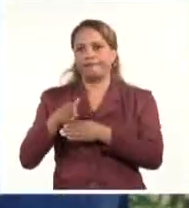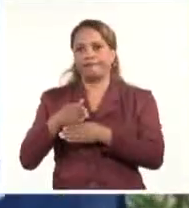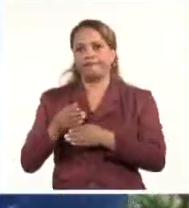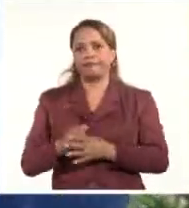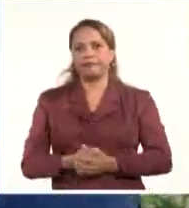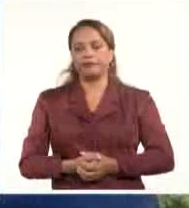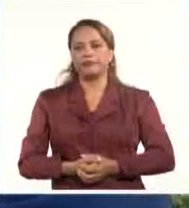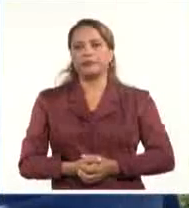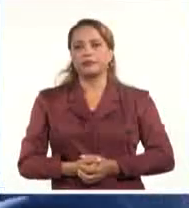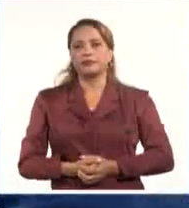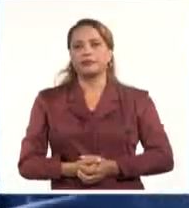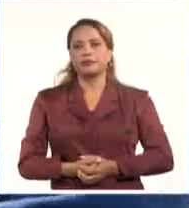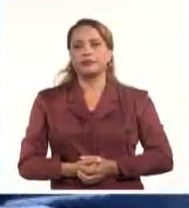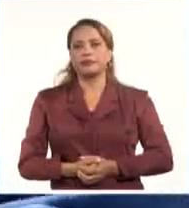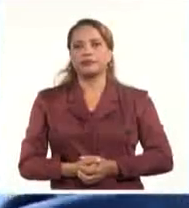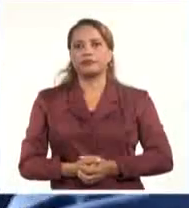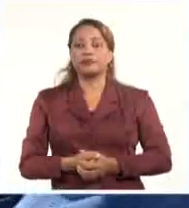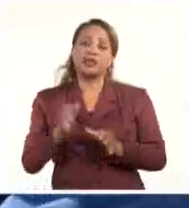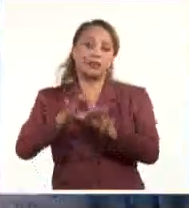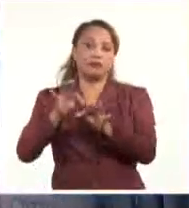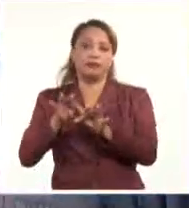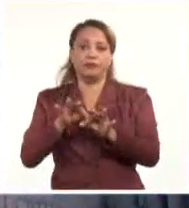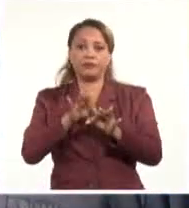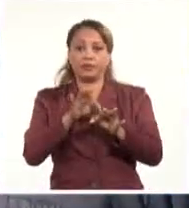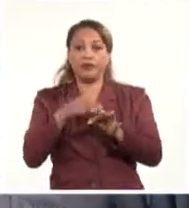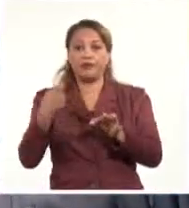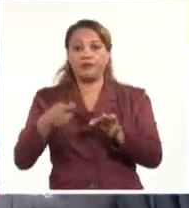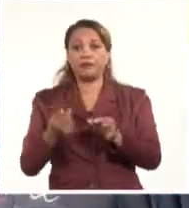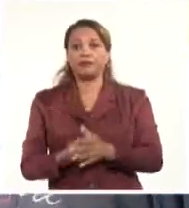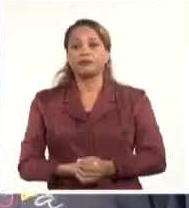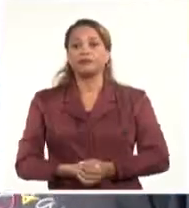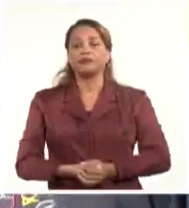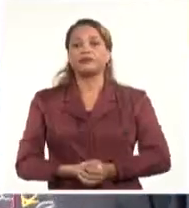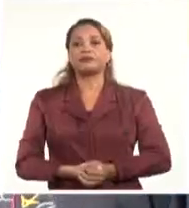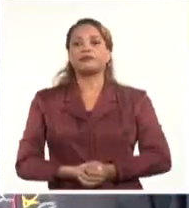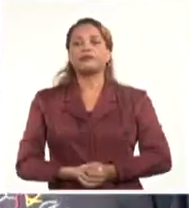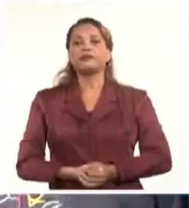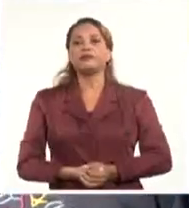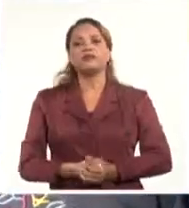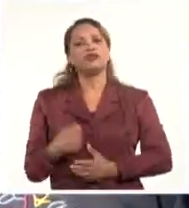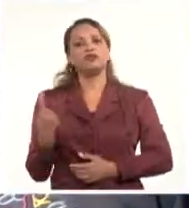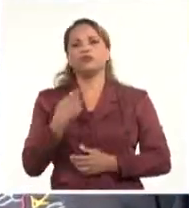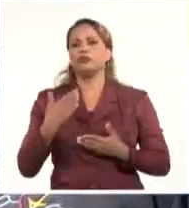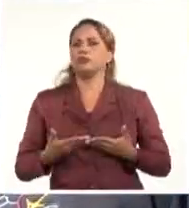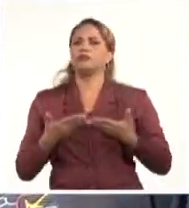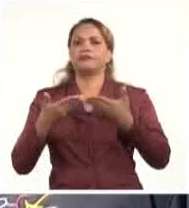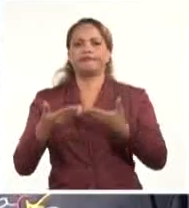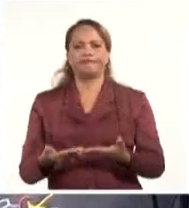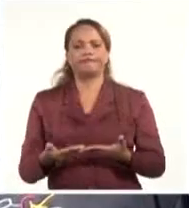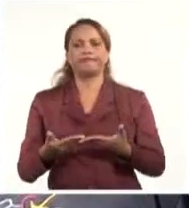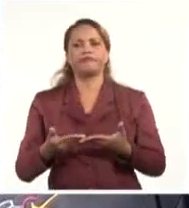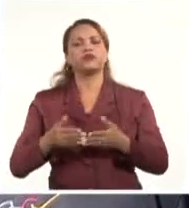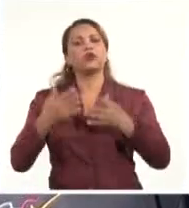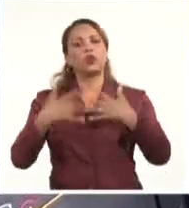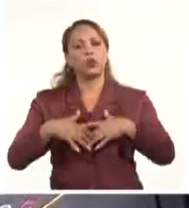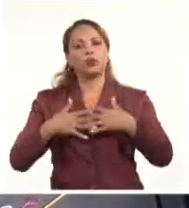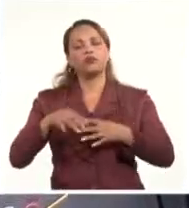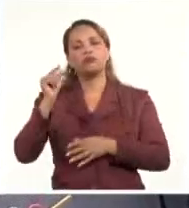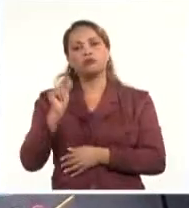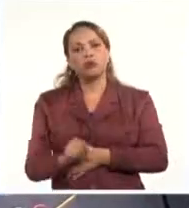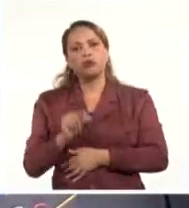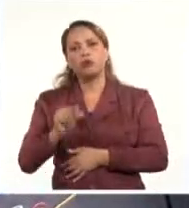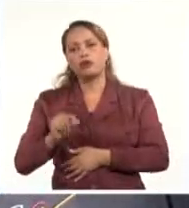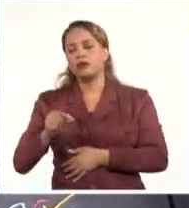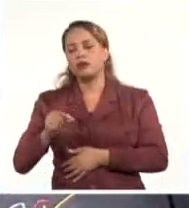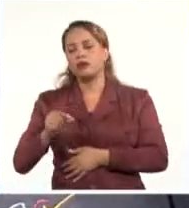sin abono, sin nada, hay que sembrar, que vamos a vivir. La disposición siempre ha estado, siempre estado los productores, verdad, que en todos